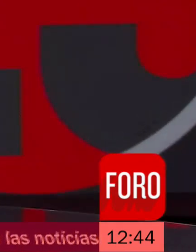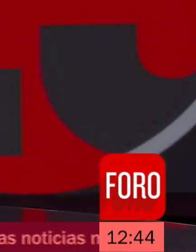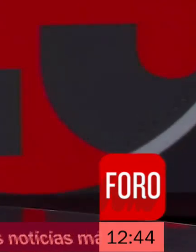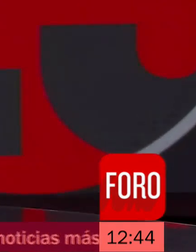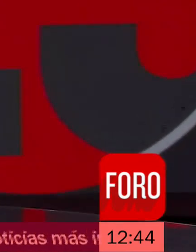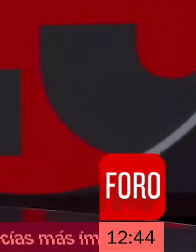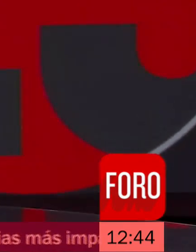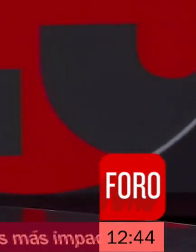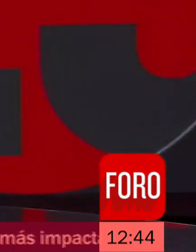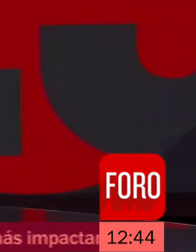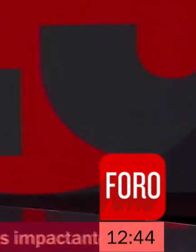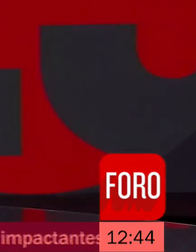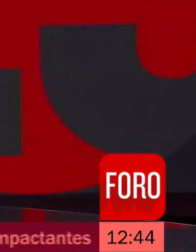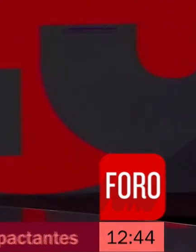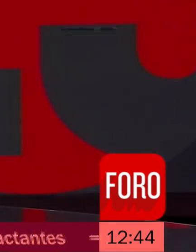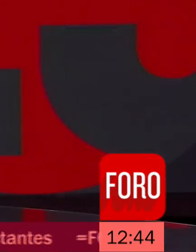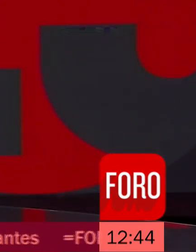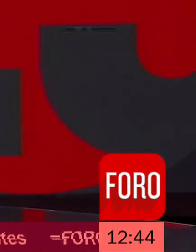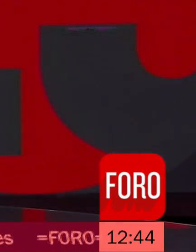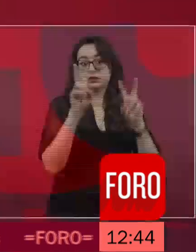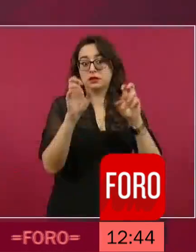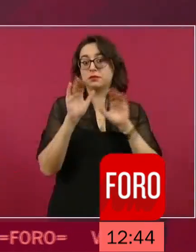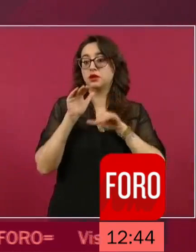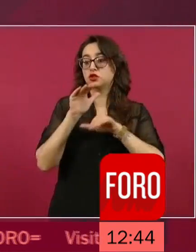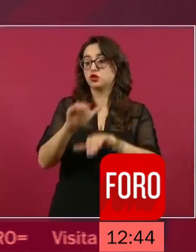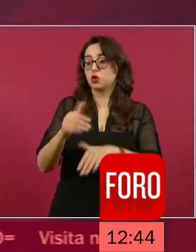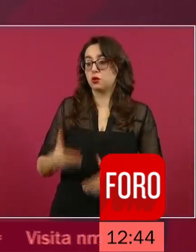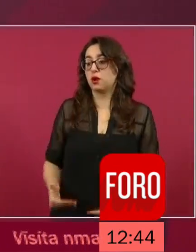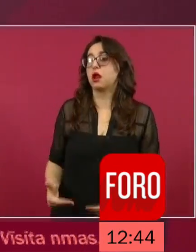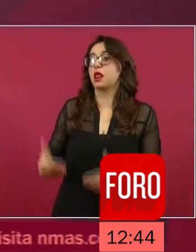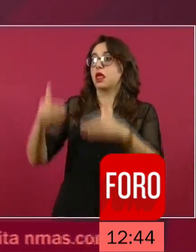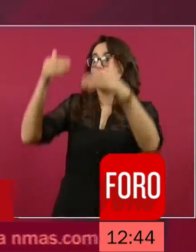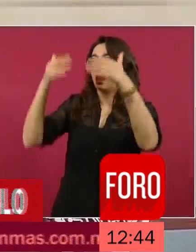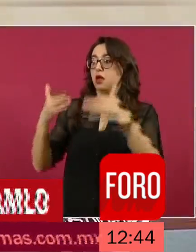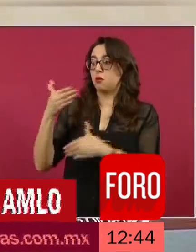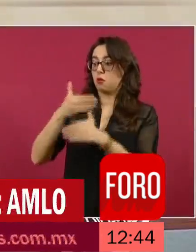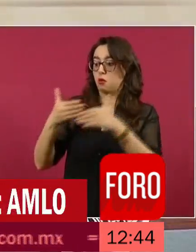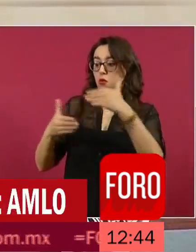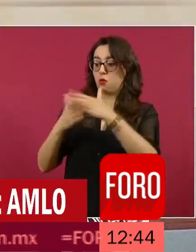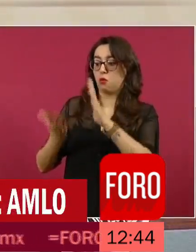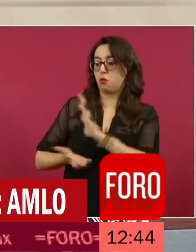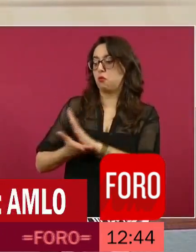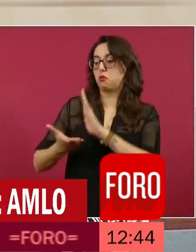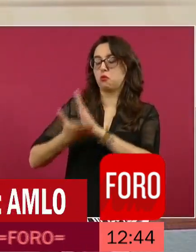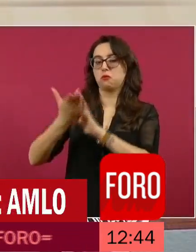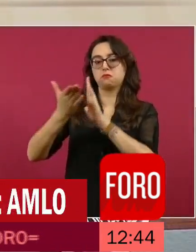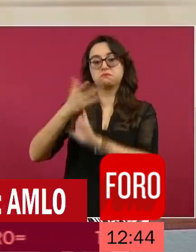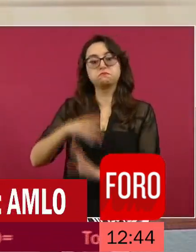También el presidente indicó que después de llevar a cabo el seguimiento con aviones y drones, no detectaron nada.